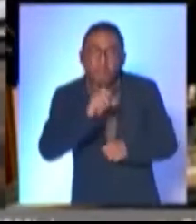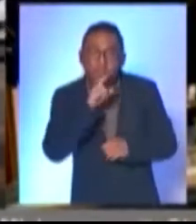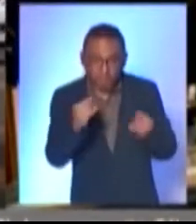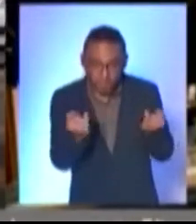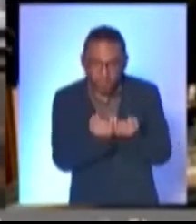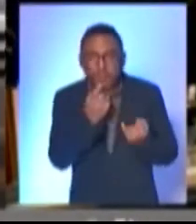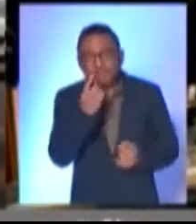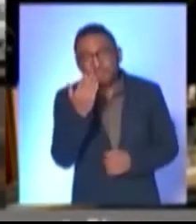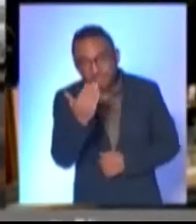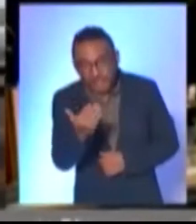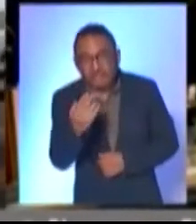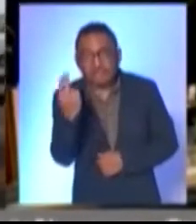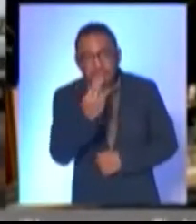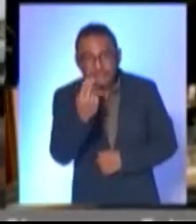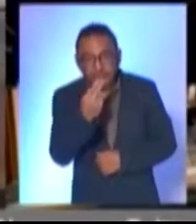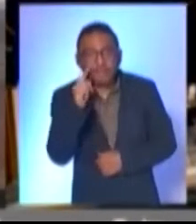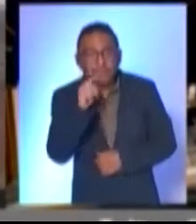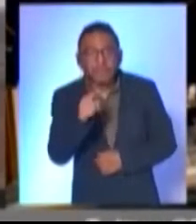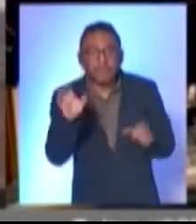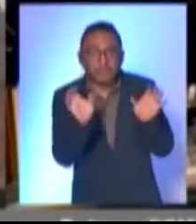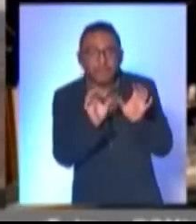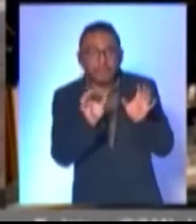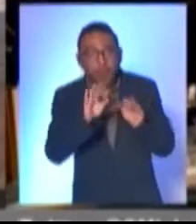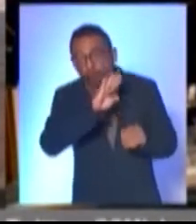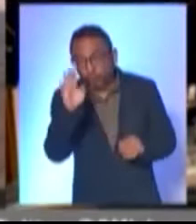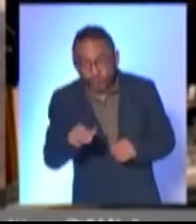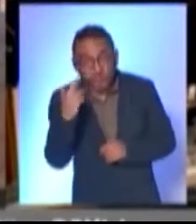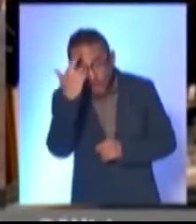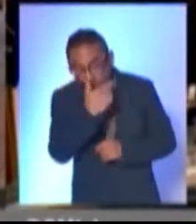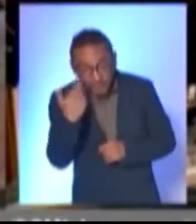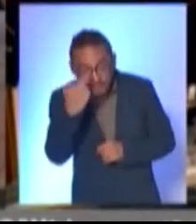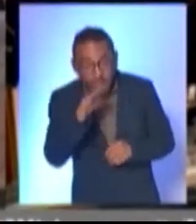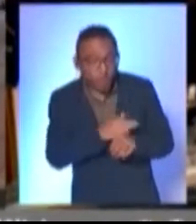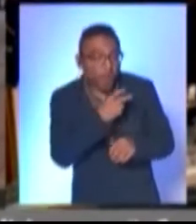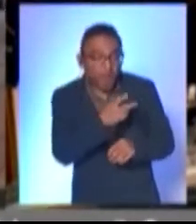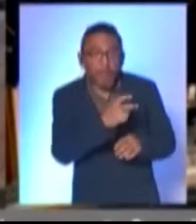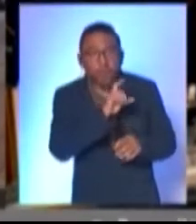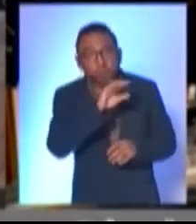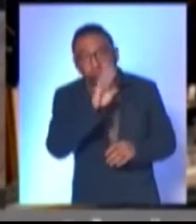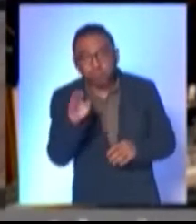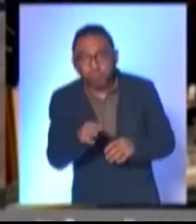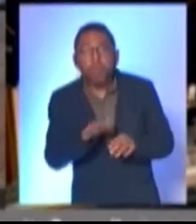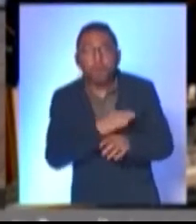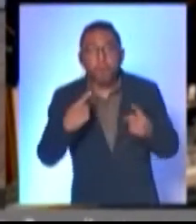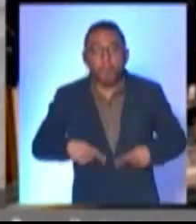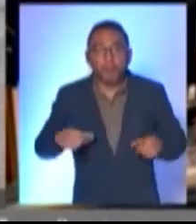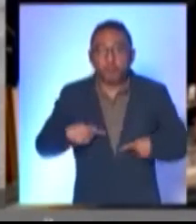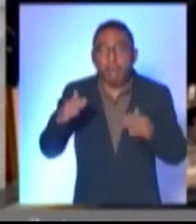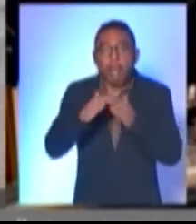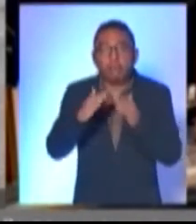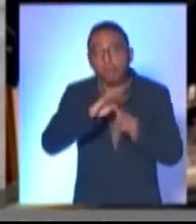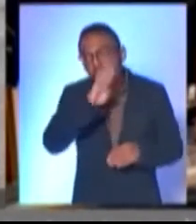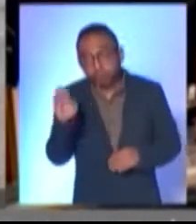hizo la petición para que se revise el tema de los certificados de defunción que se expiden en las funerarias, ya que hay personas que han fallecido en sus domicilios